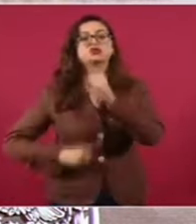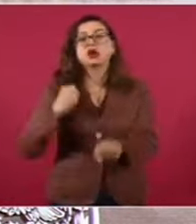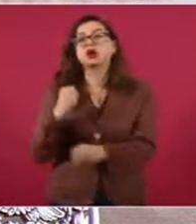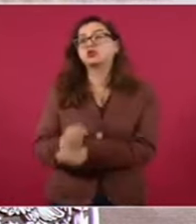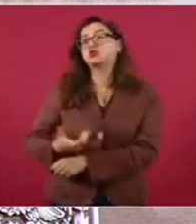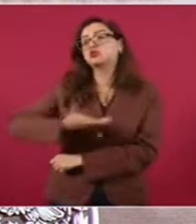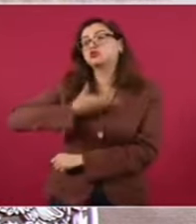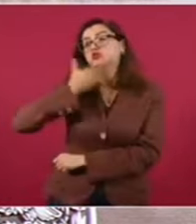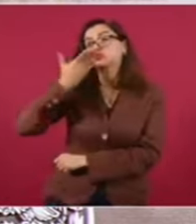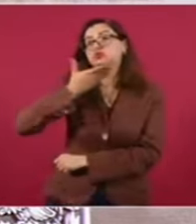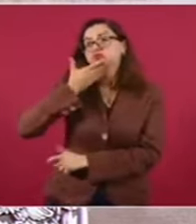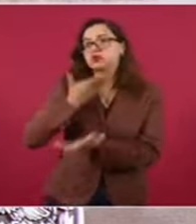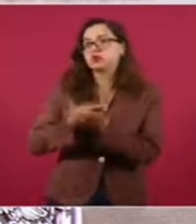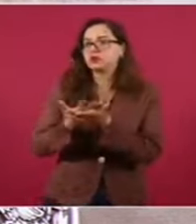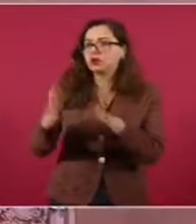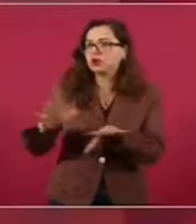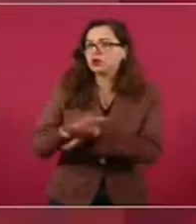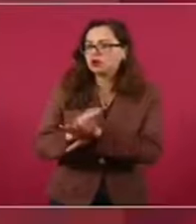y lo que decía,